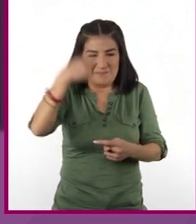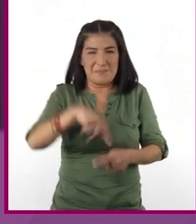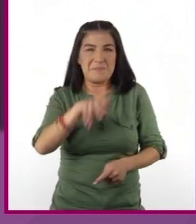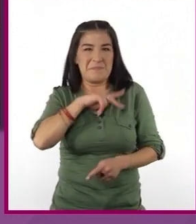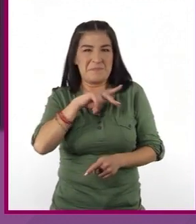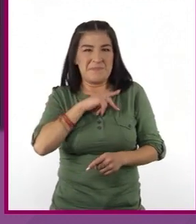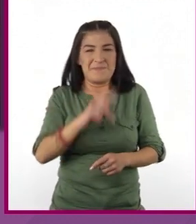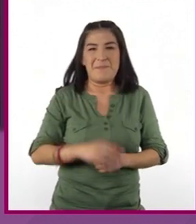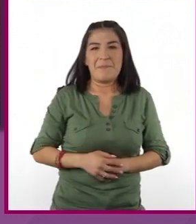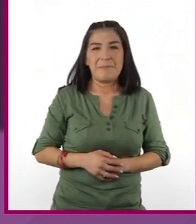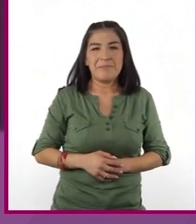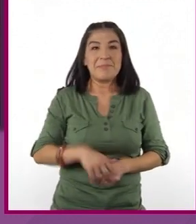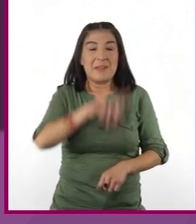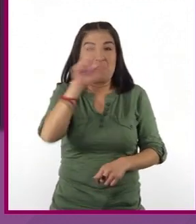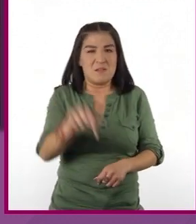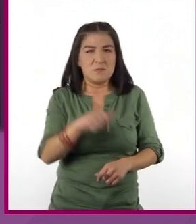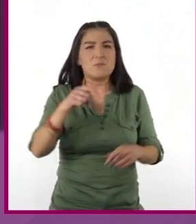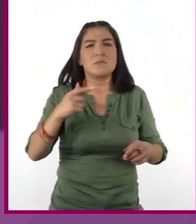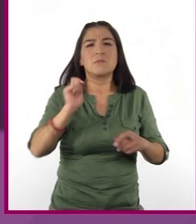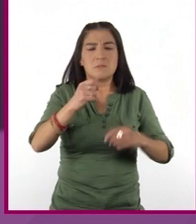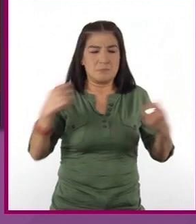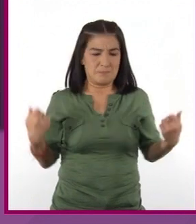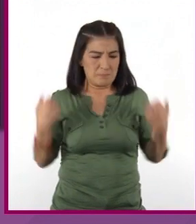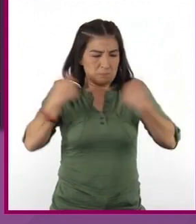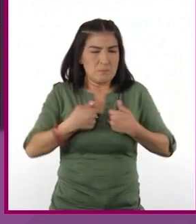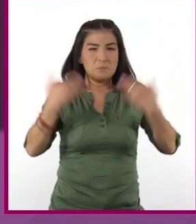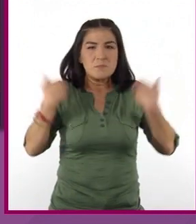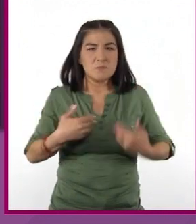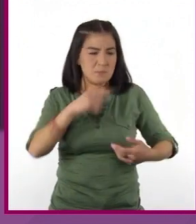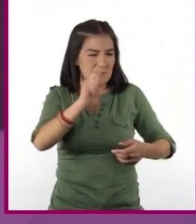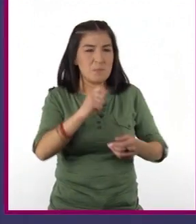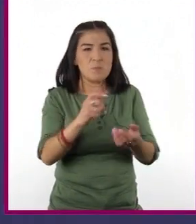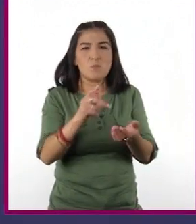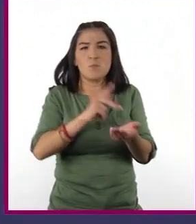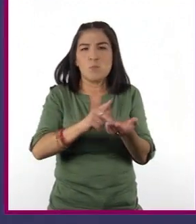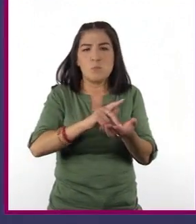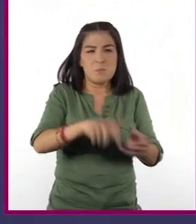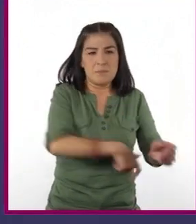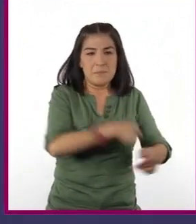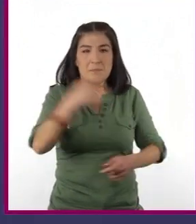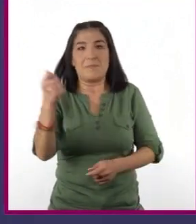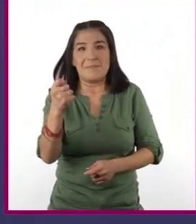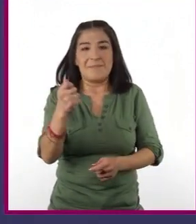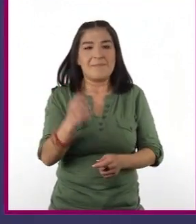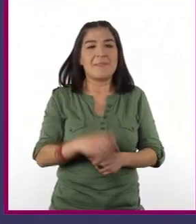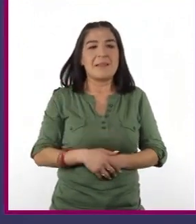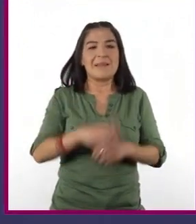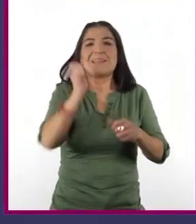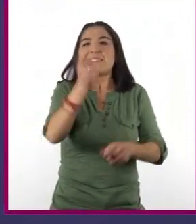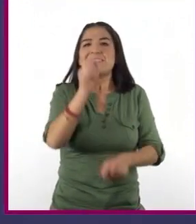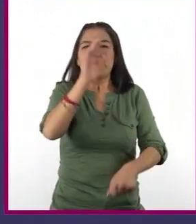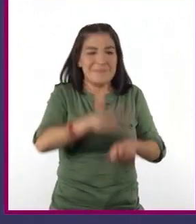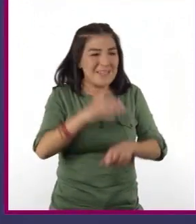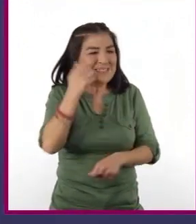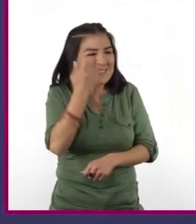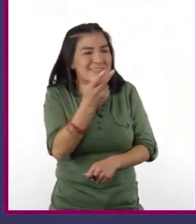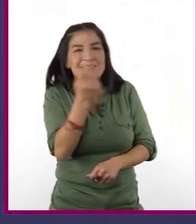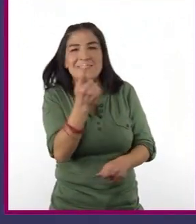ser. Sacando del bolsillo del chaleco un cortaplumas, me quedaron más ganas de saber